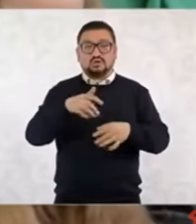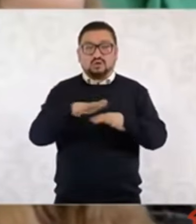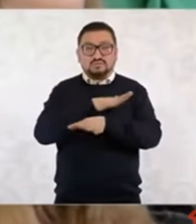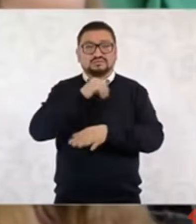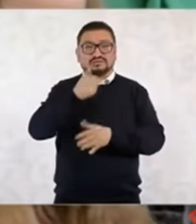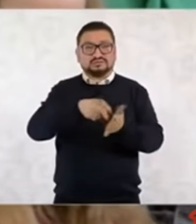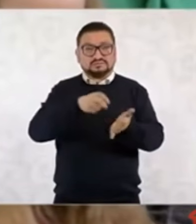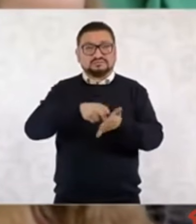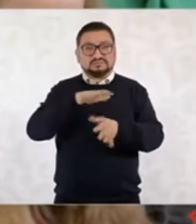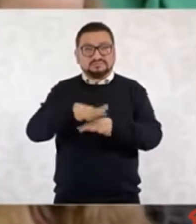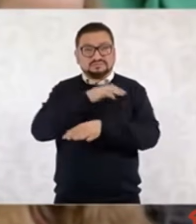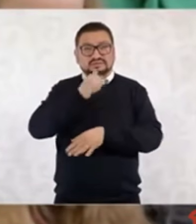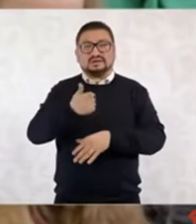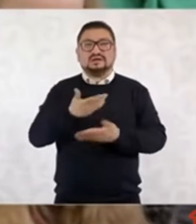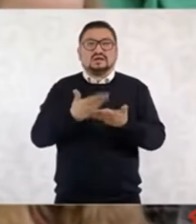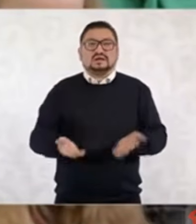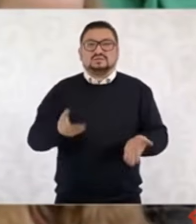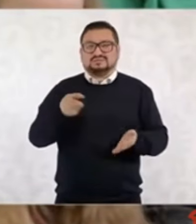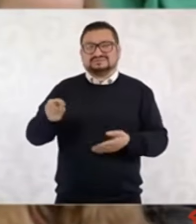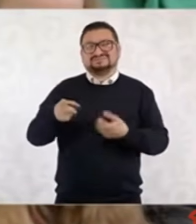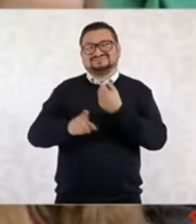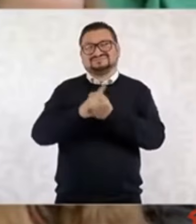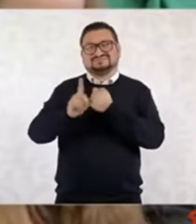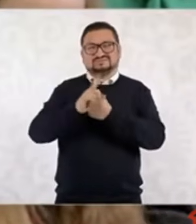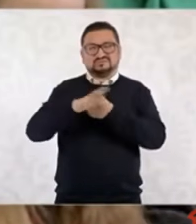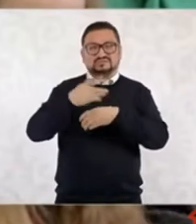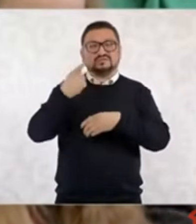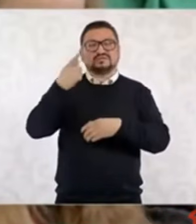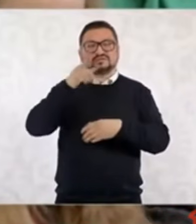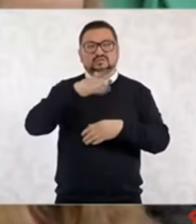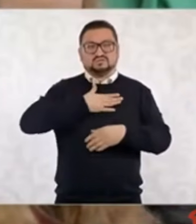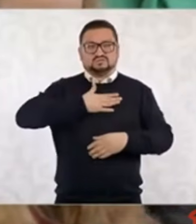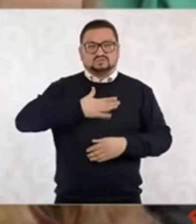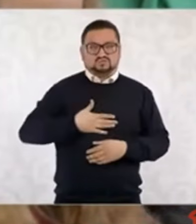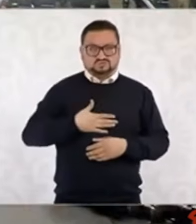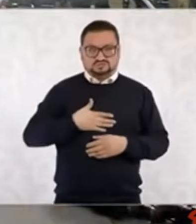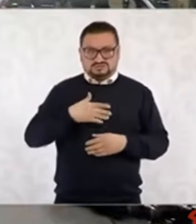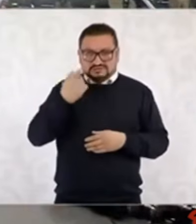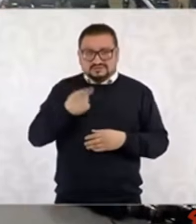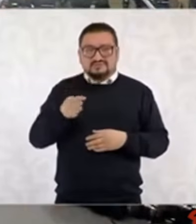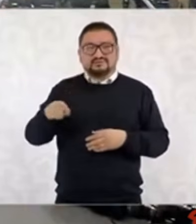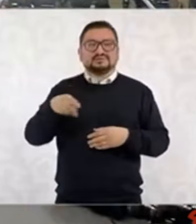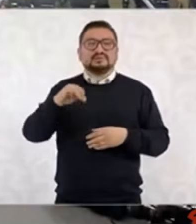es uno de los cuellos de botella en la impartición y procuración de justicia.